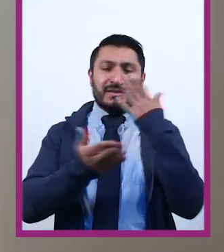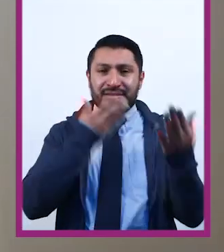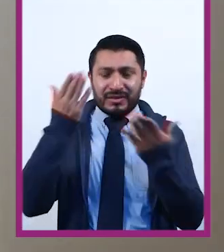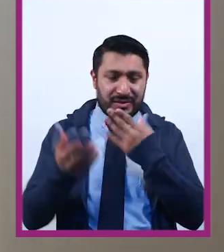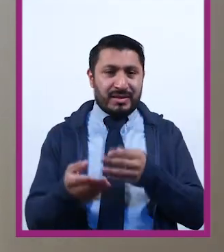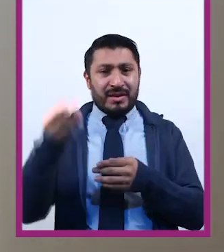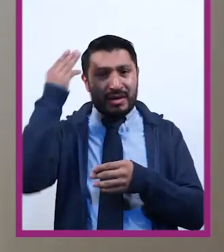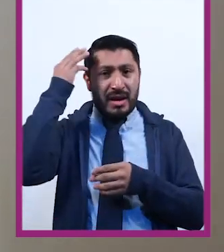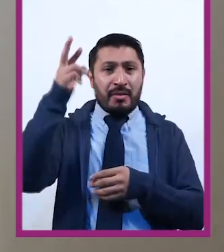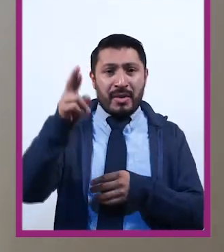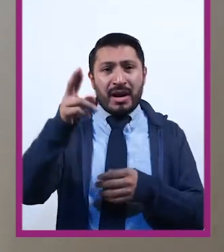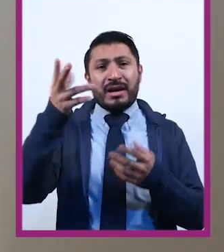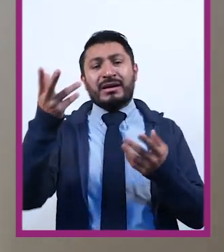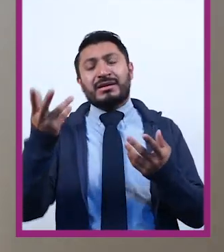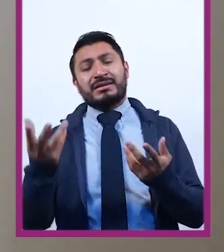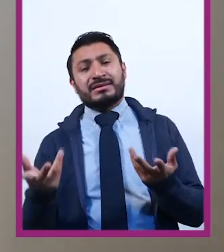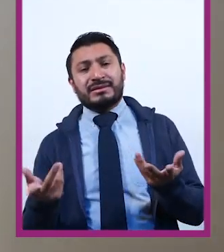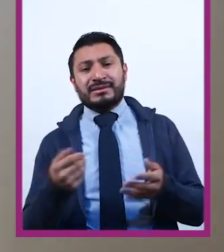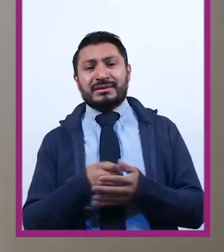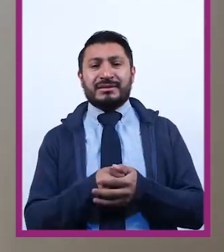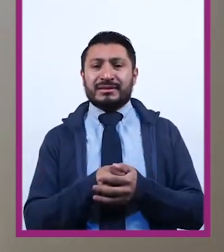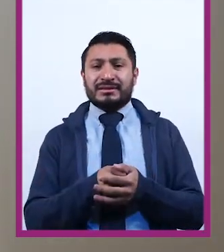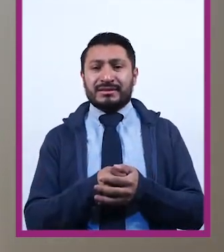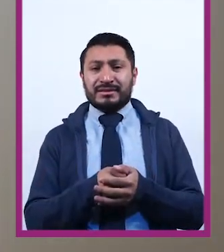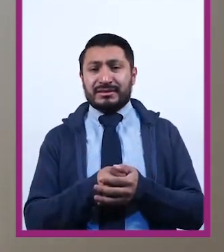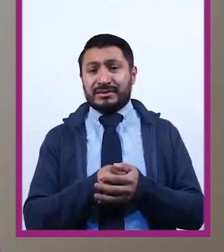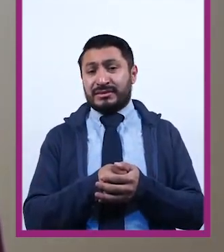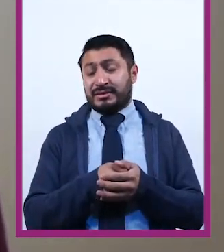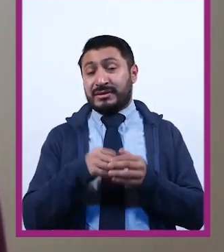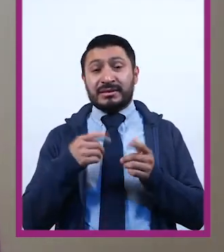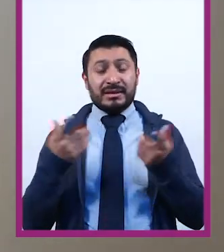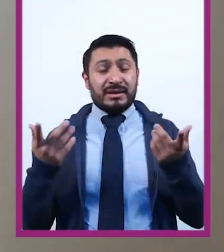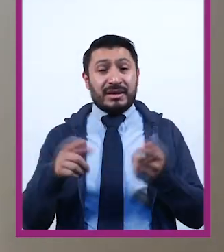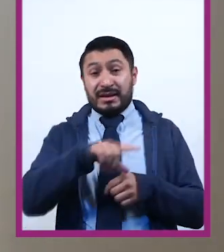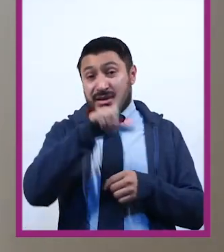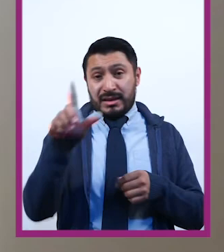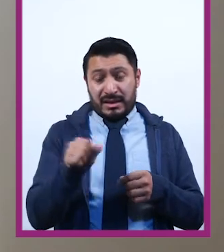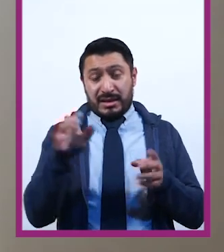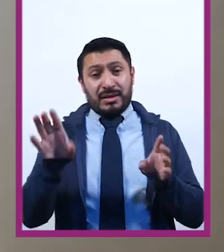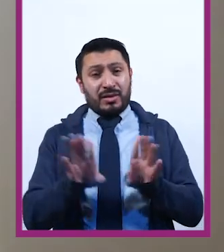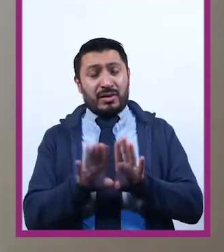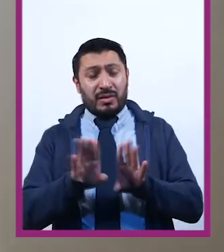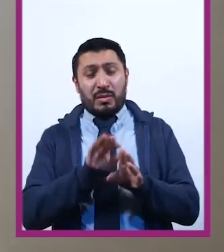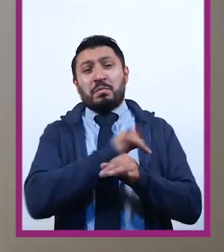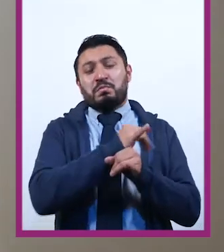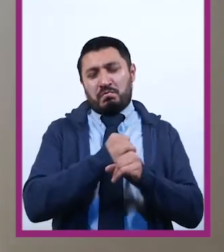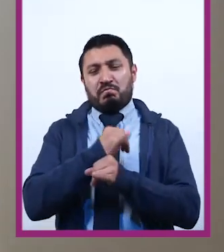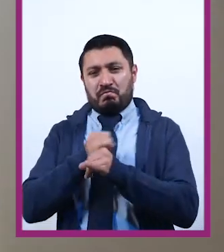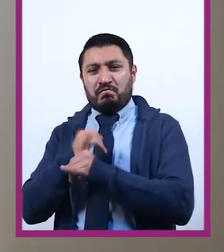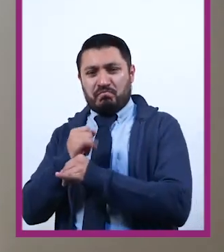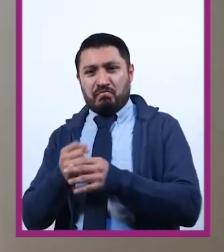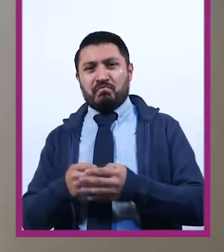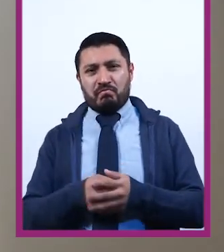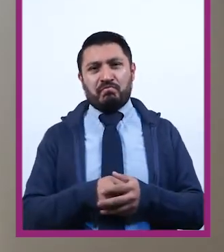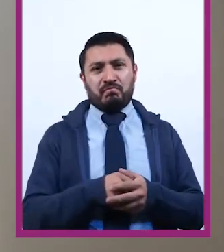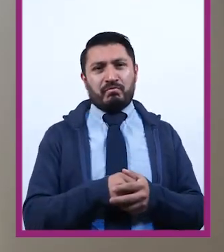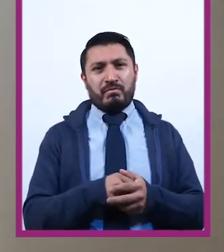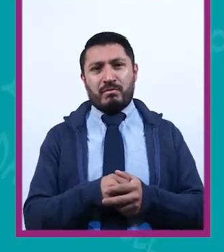estudiar una maestría y pues para después entrar a la